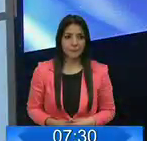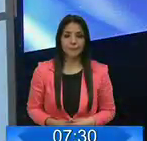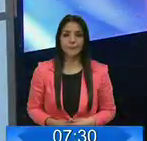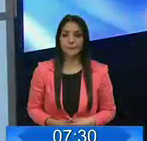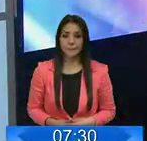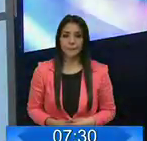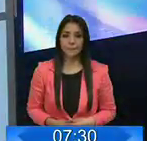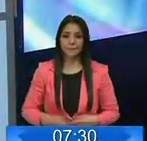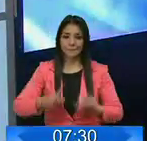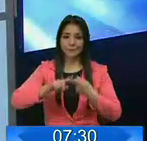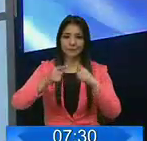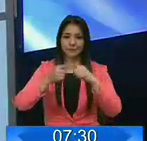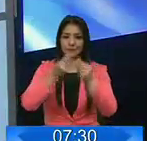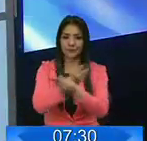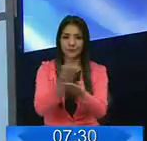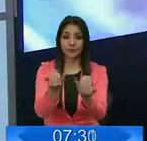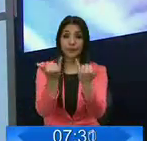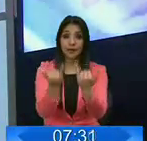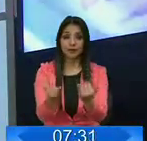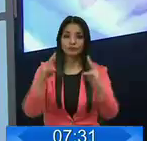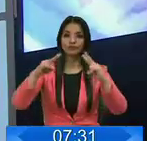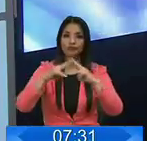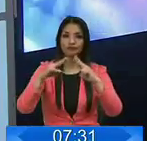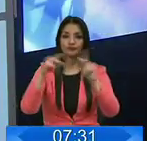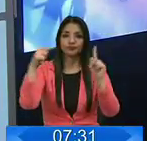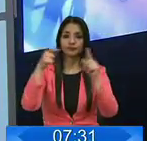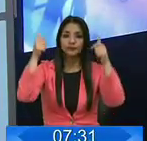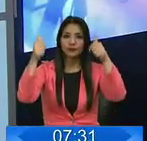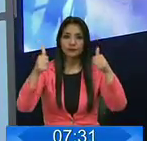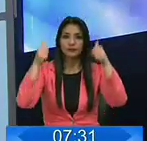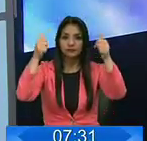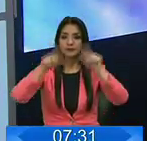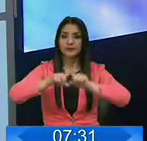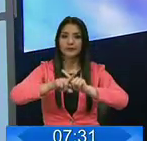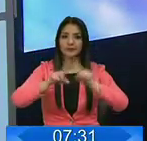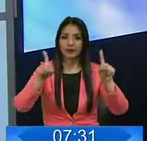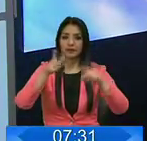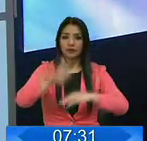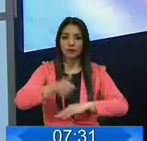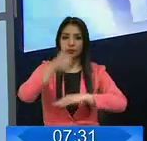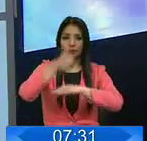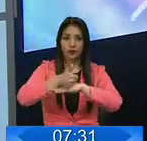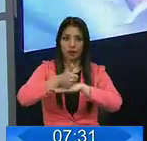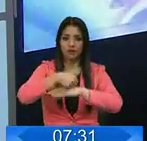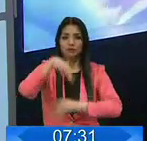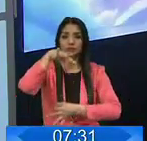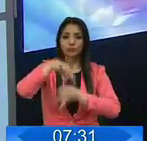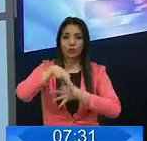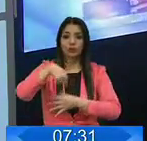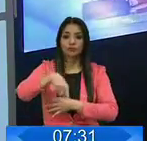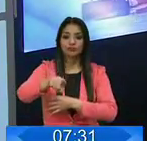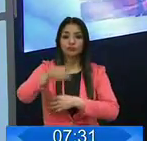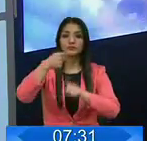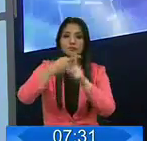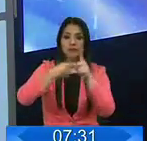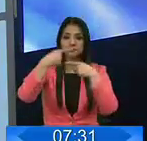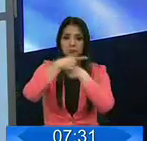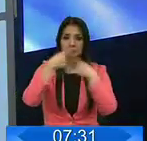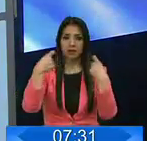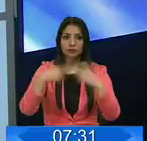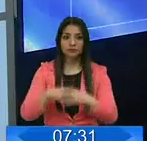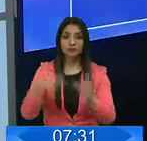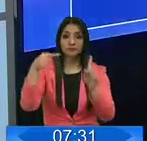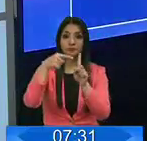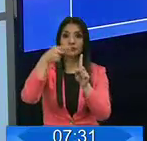Amigos queridos, día a día conocemos un poco más a los candidatos a las diferentes dignidades que estaremos votando en el mes de marzo. Hugo